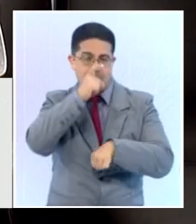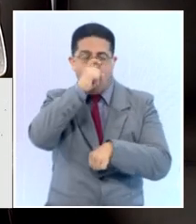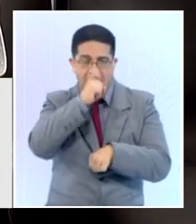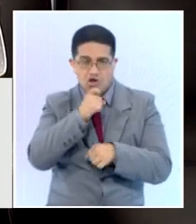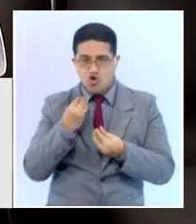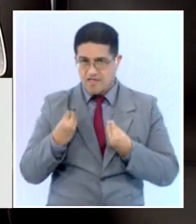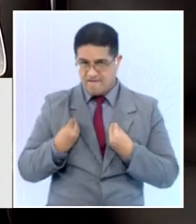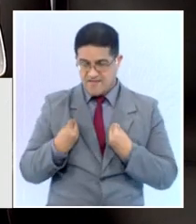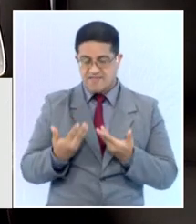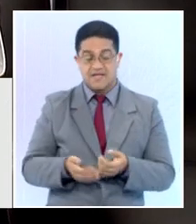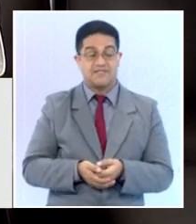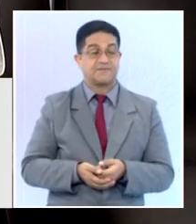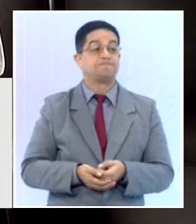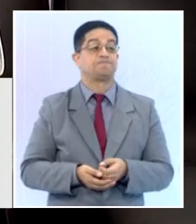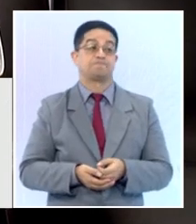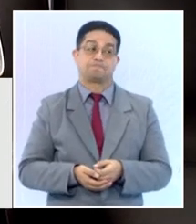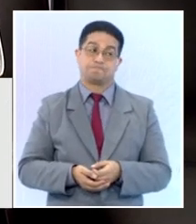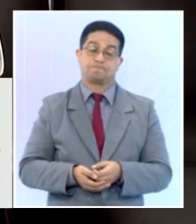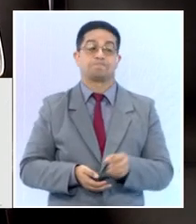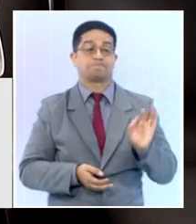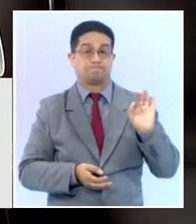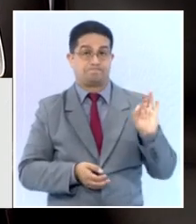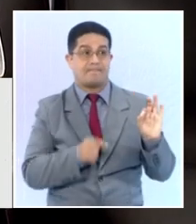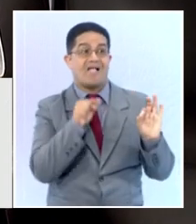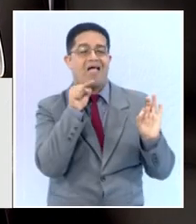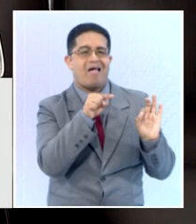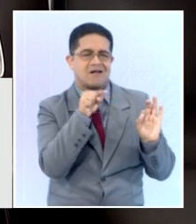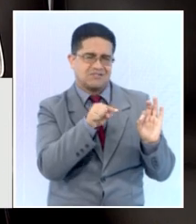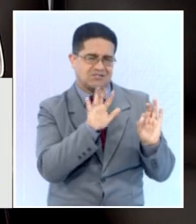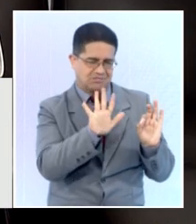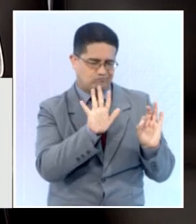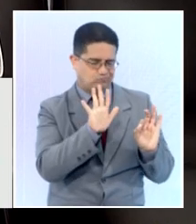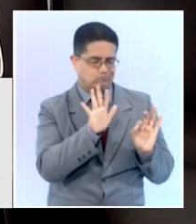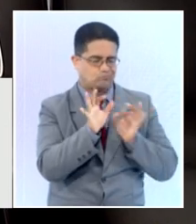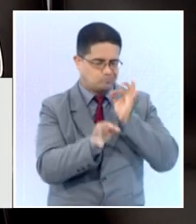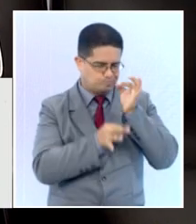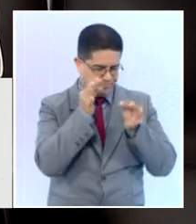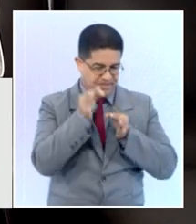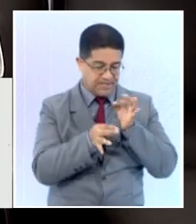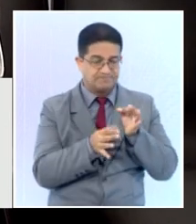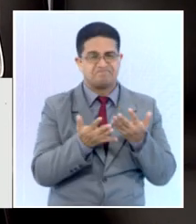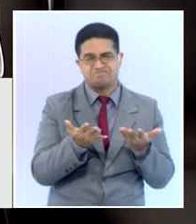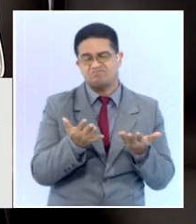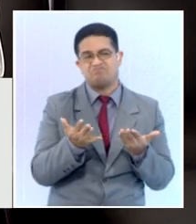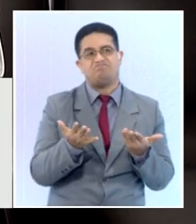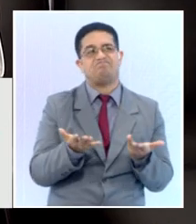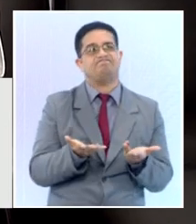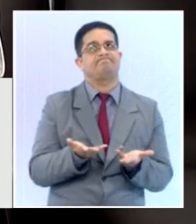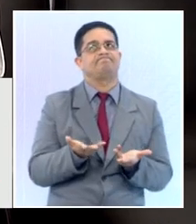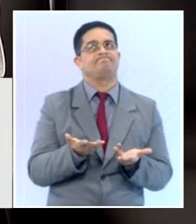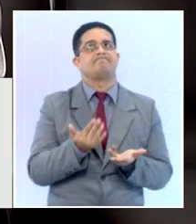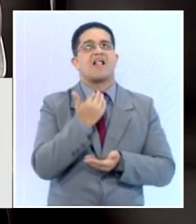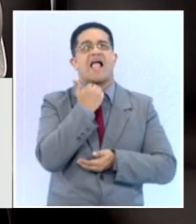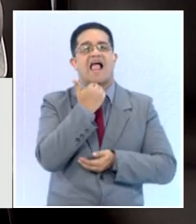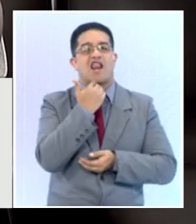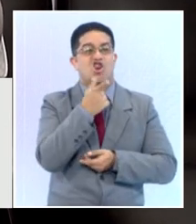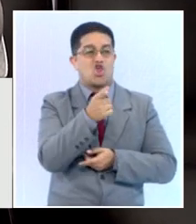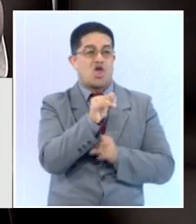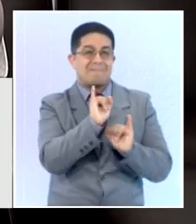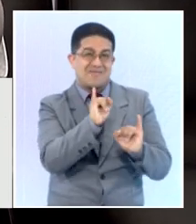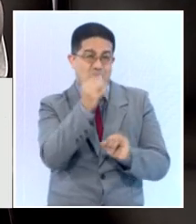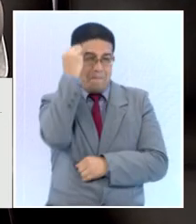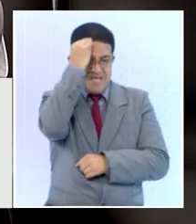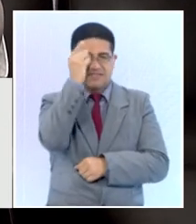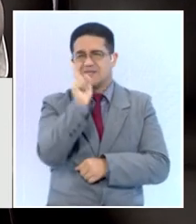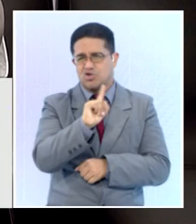todo lo lo que hacen bueno allí entran varios factores tal vez en forma ni siquiera premeditada